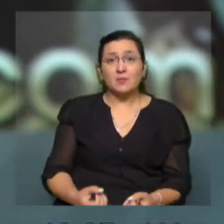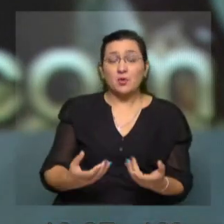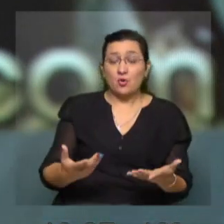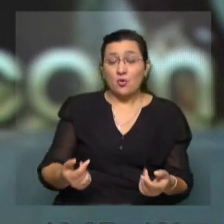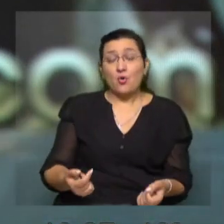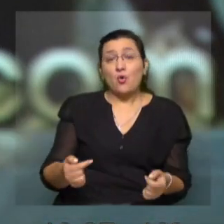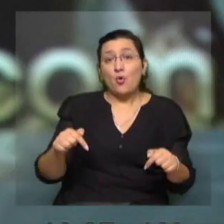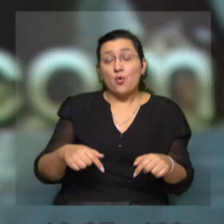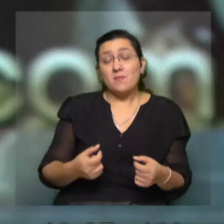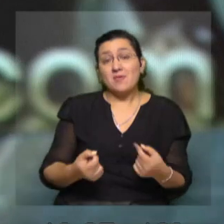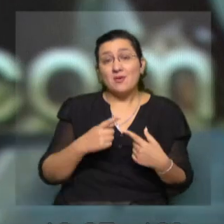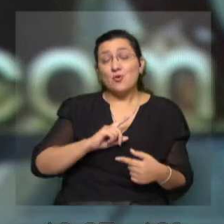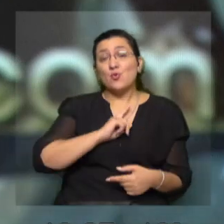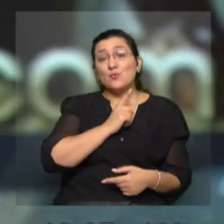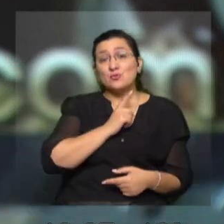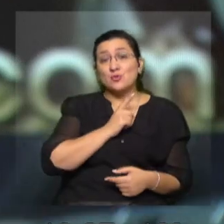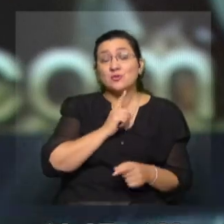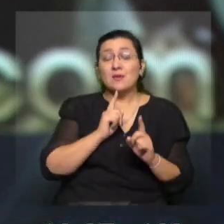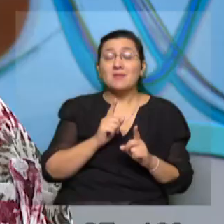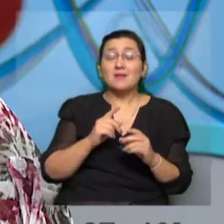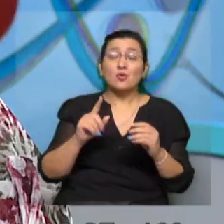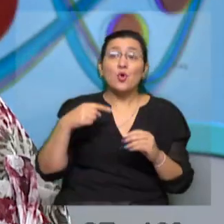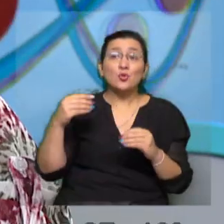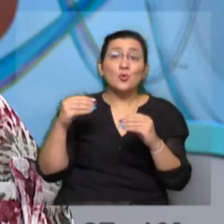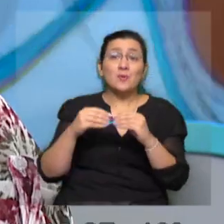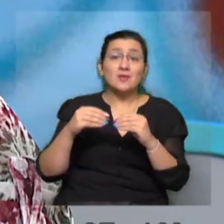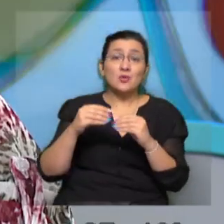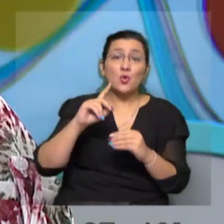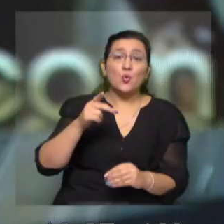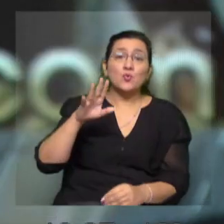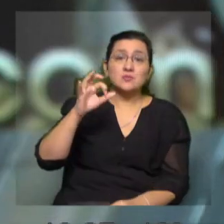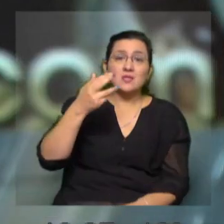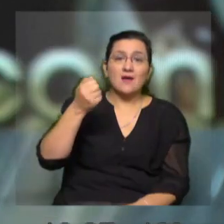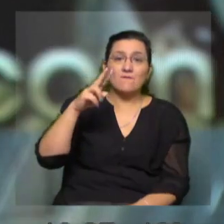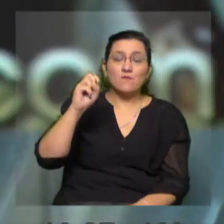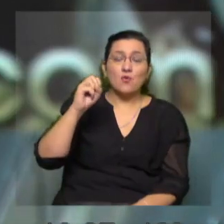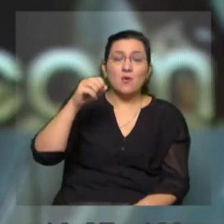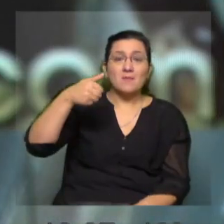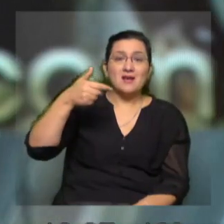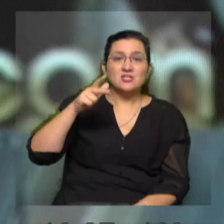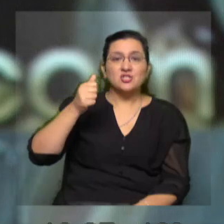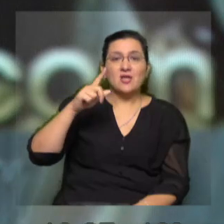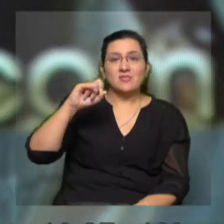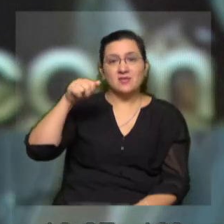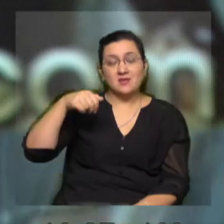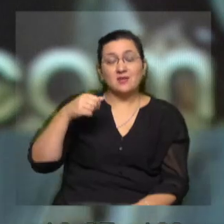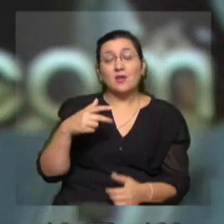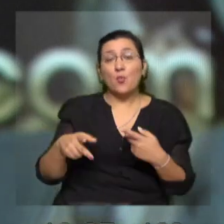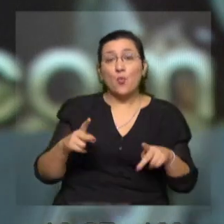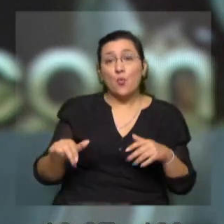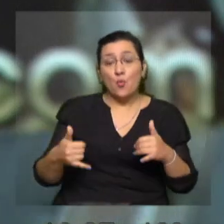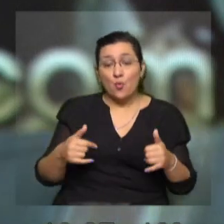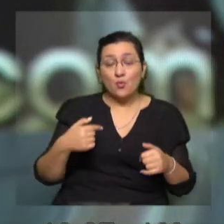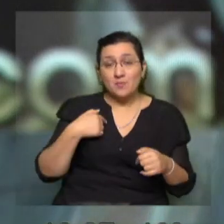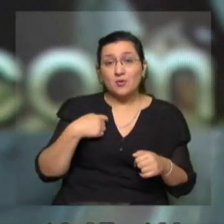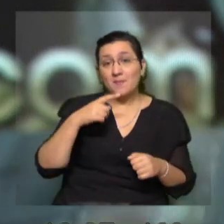orgullo estar con Gustavo Machaín, que es el... Otra gloria de Progreso, del 89, con